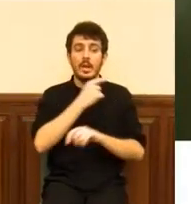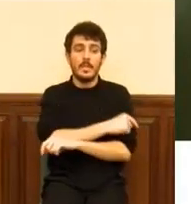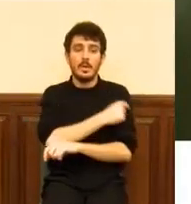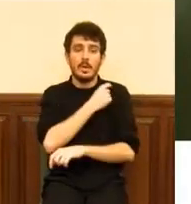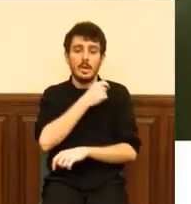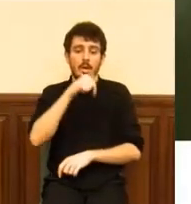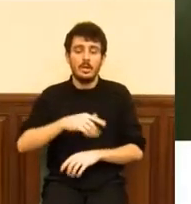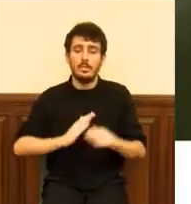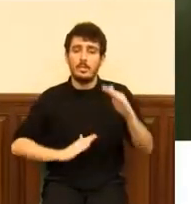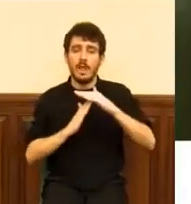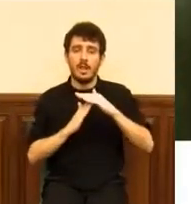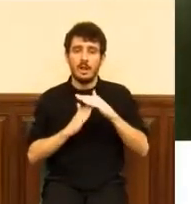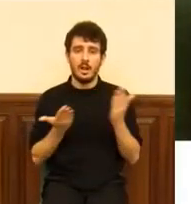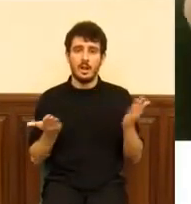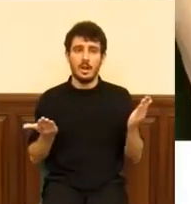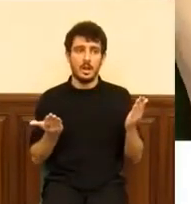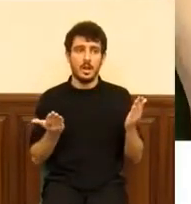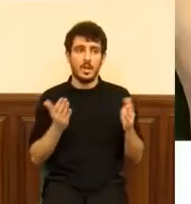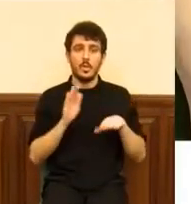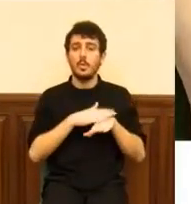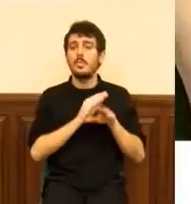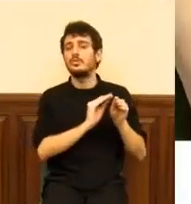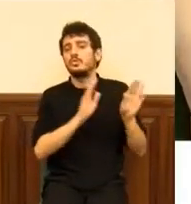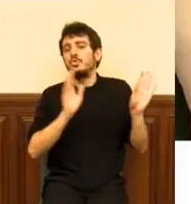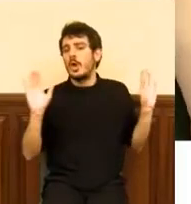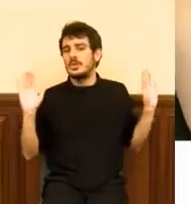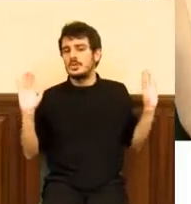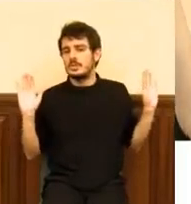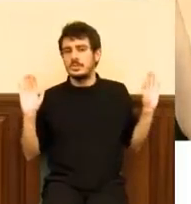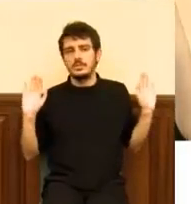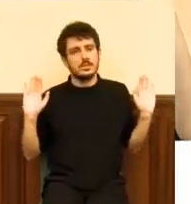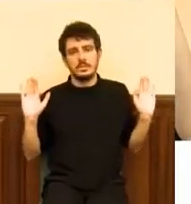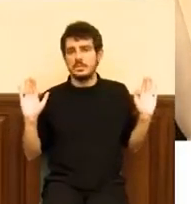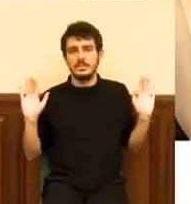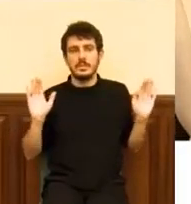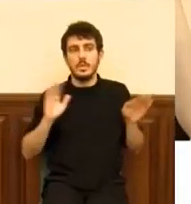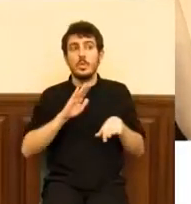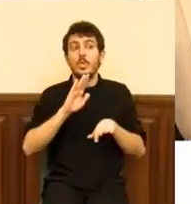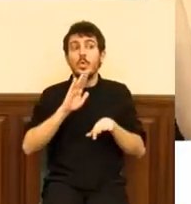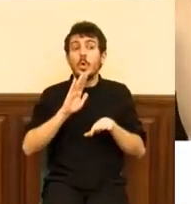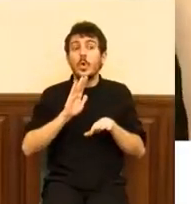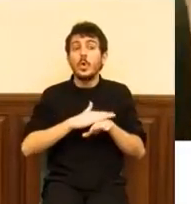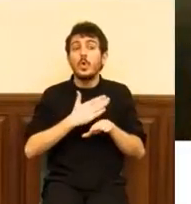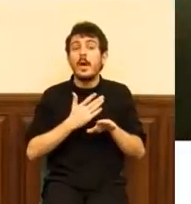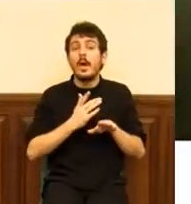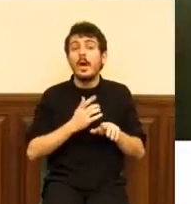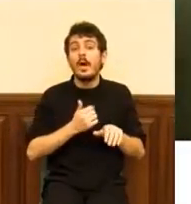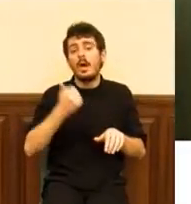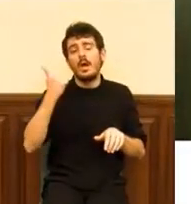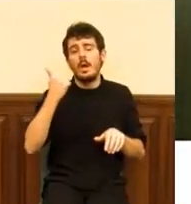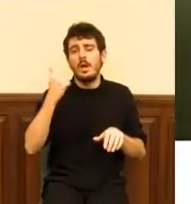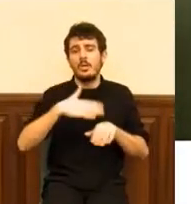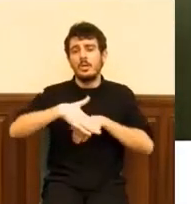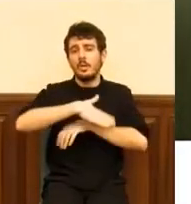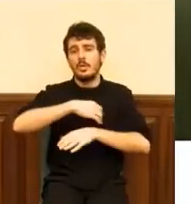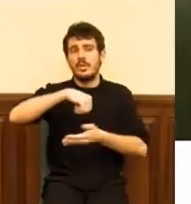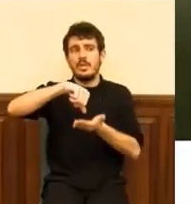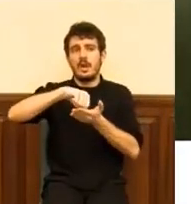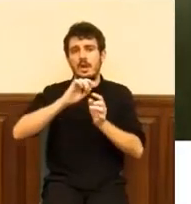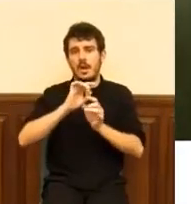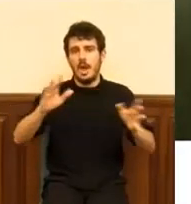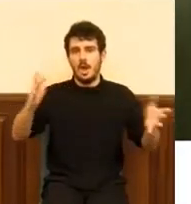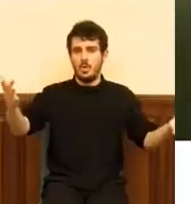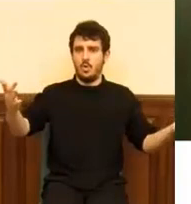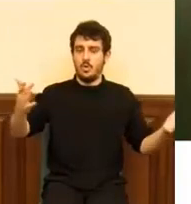Madrid, pero claro, es que la culpa no es suya. La culpa es del gobierno central, por supuesto. ¿De quién va a